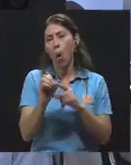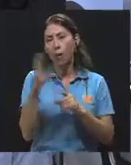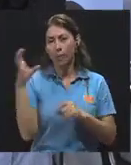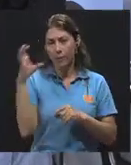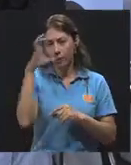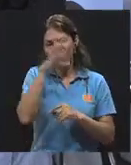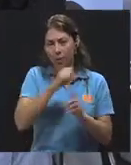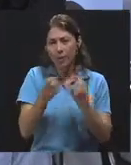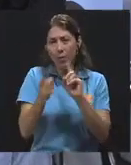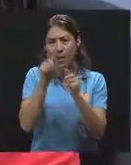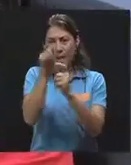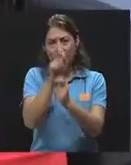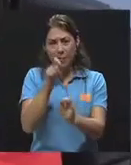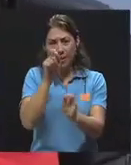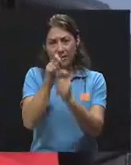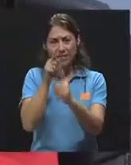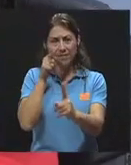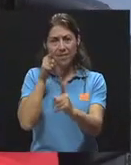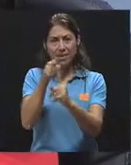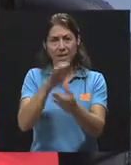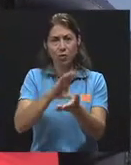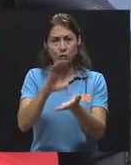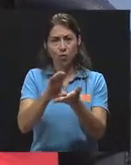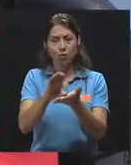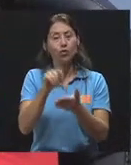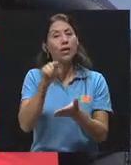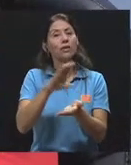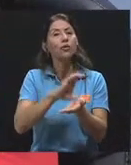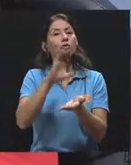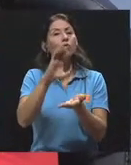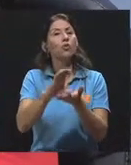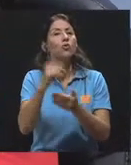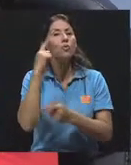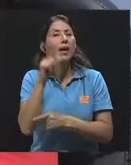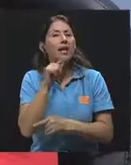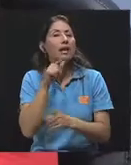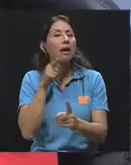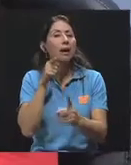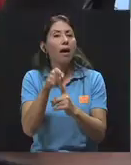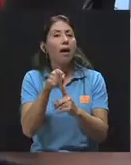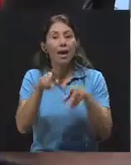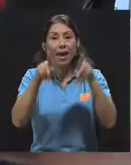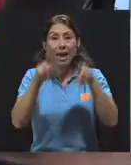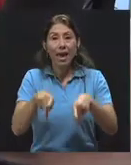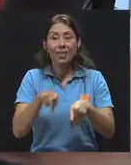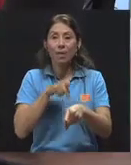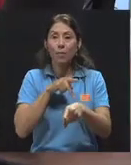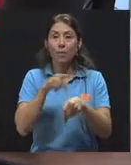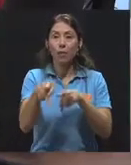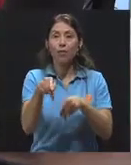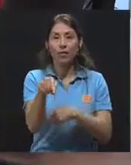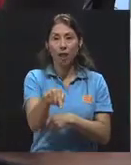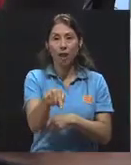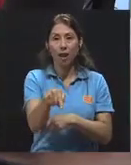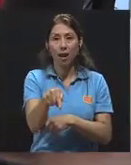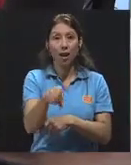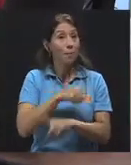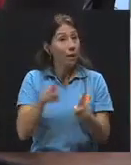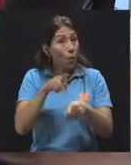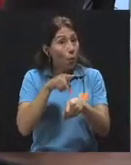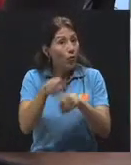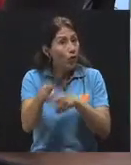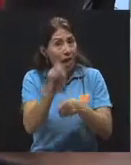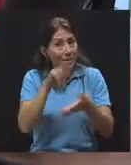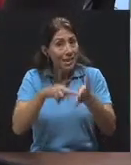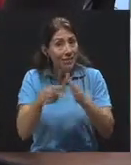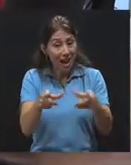especificidad de estos cursos. Son para gente profesional, y profesional no pasa por tener o no un título,